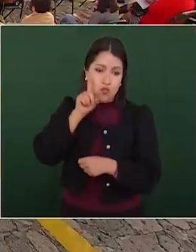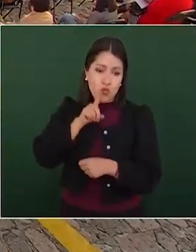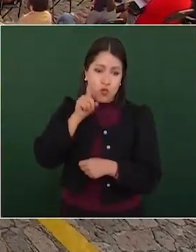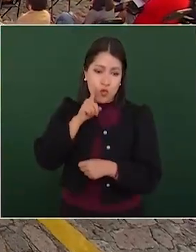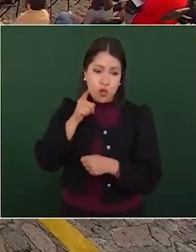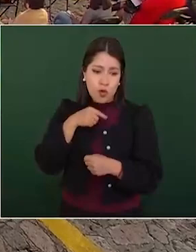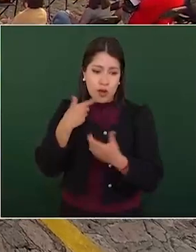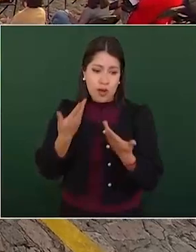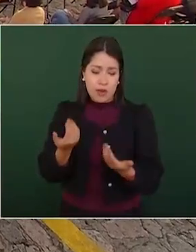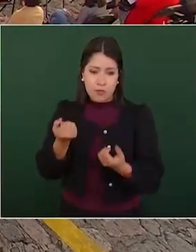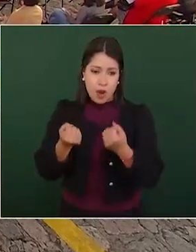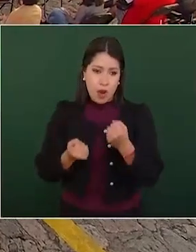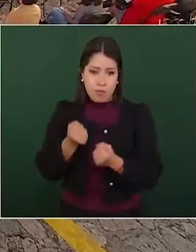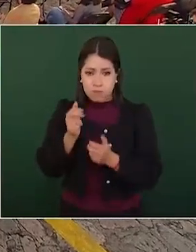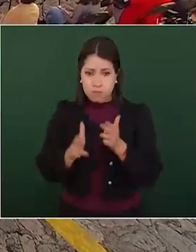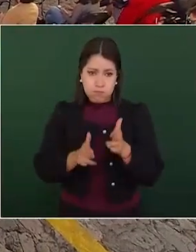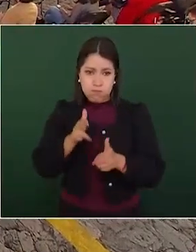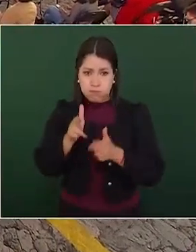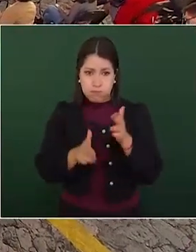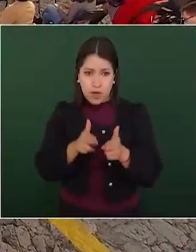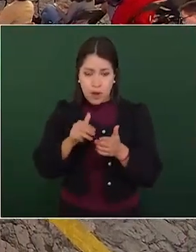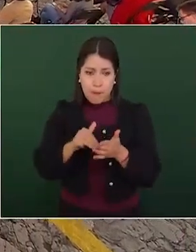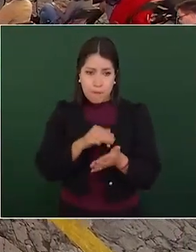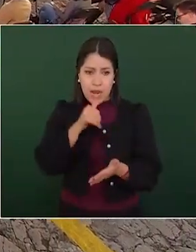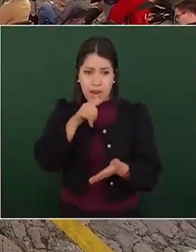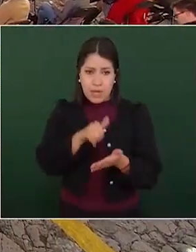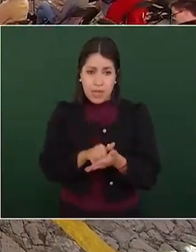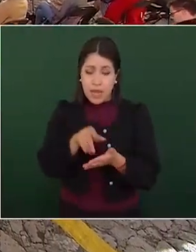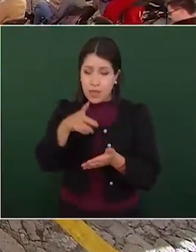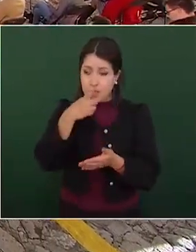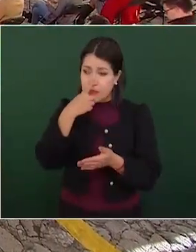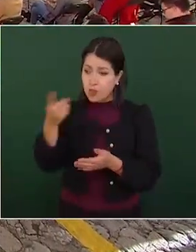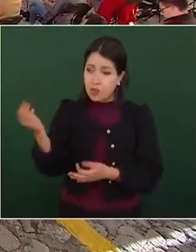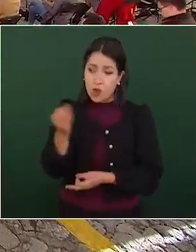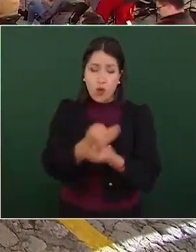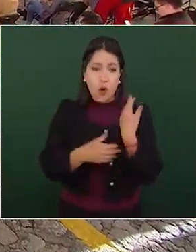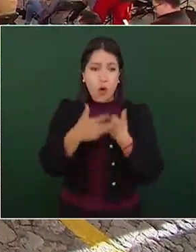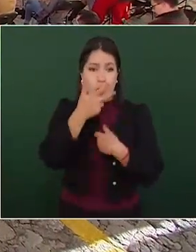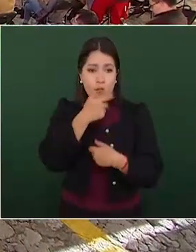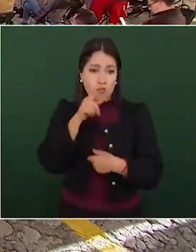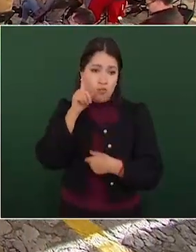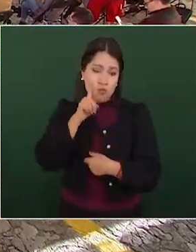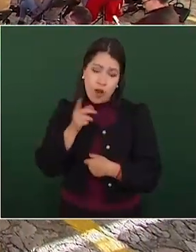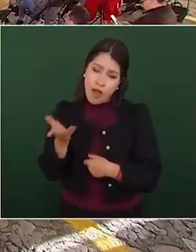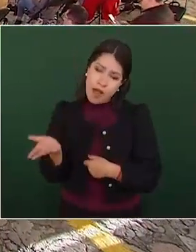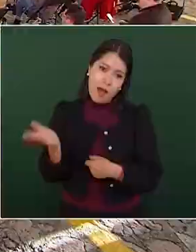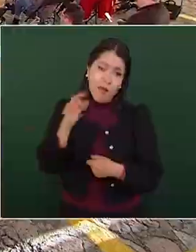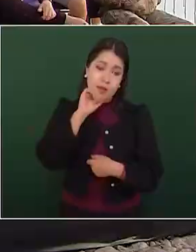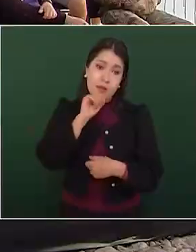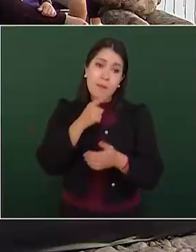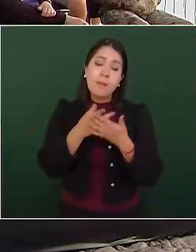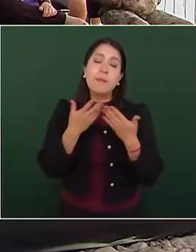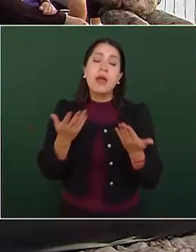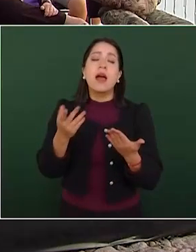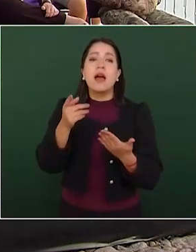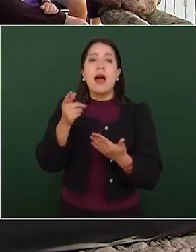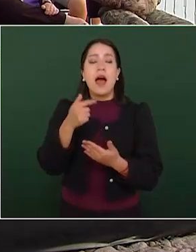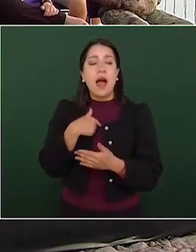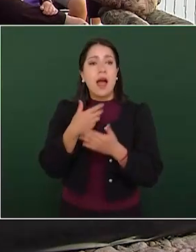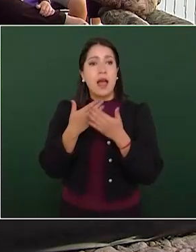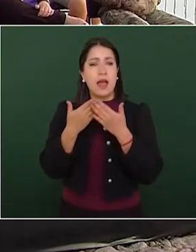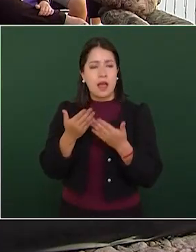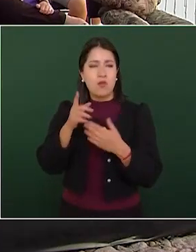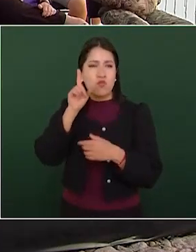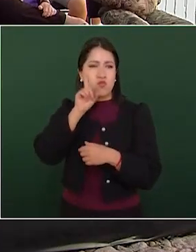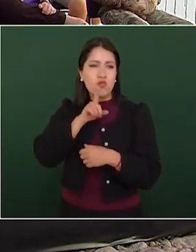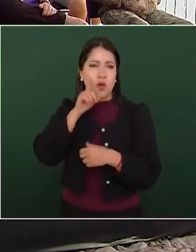de nuestro país, que desde el Tren Maya grita todas y todos a bordo. La voz de una maestra de secundaria